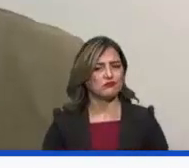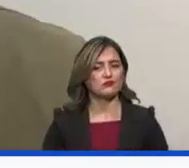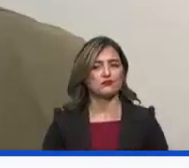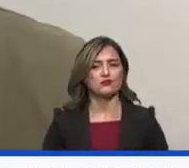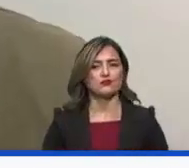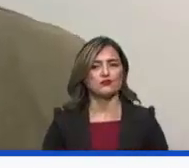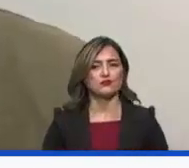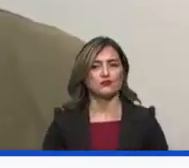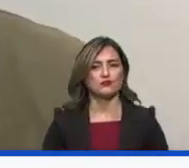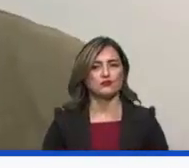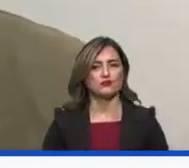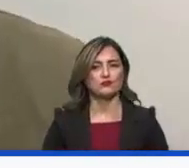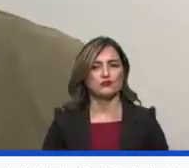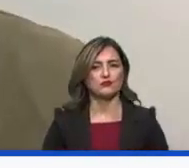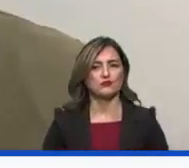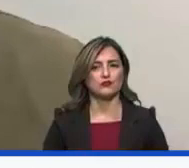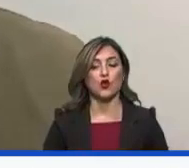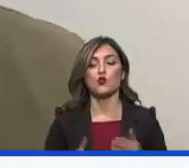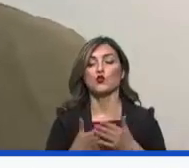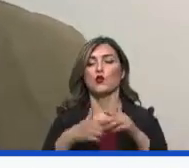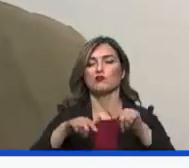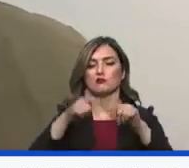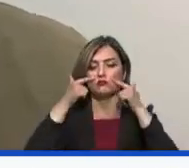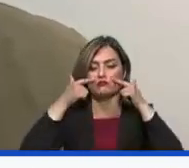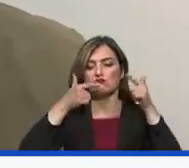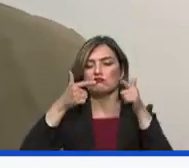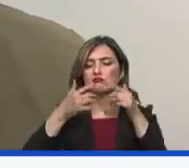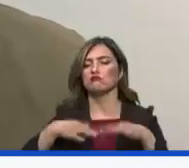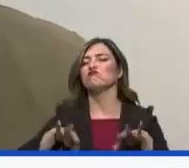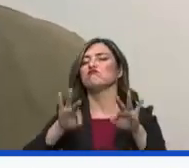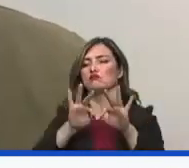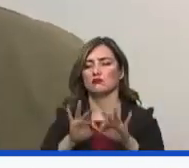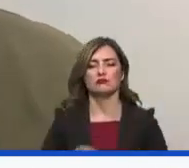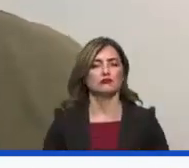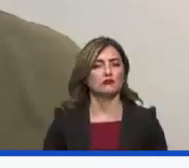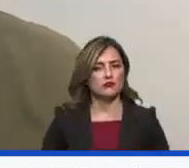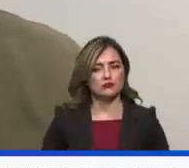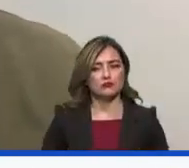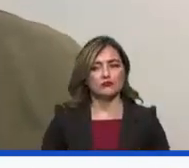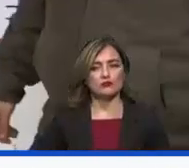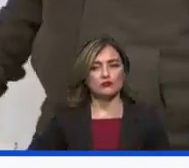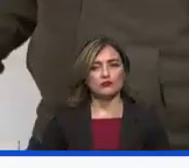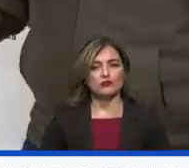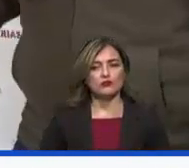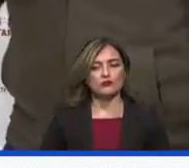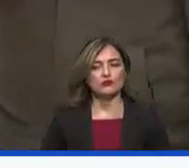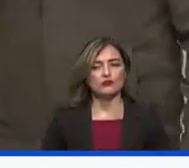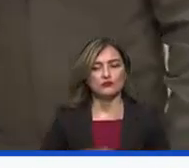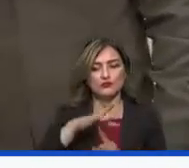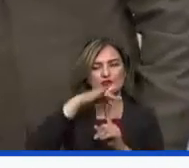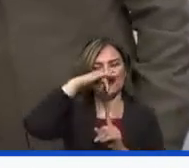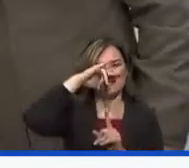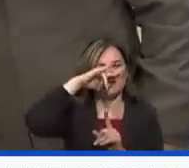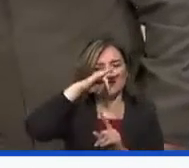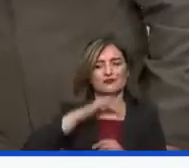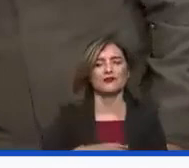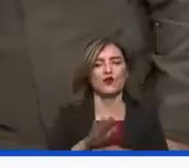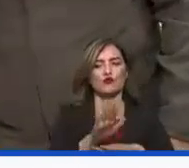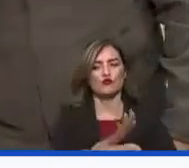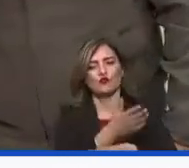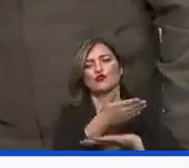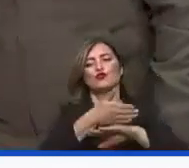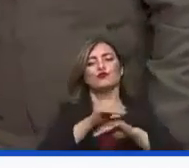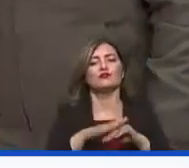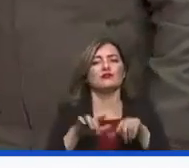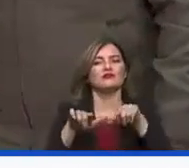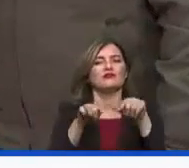conveniente implementar nuevos puntos de videovigilancia aparte de los que ya se tiene actualmente. El Parque Infantil y de la Música,